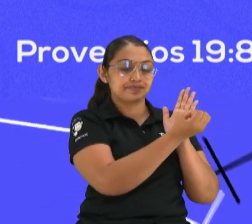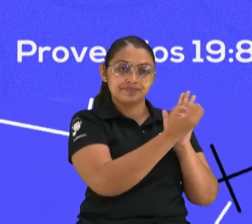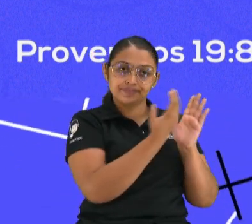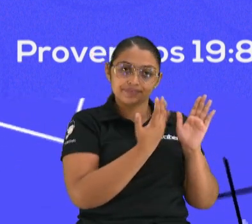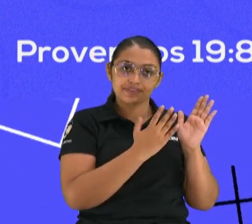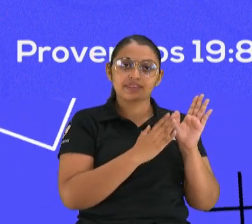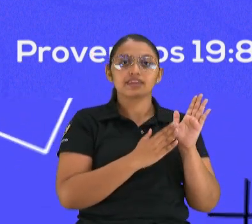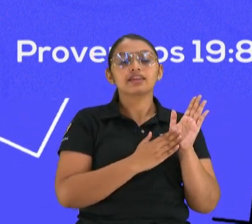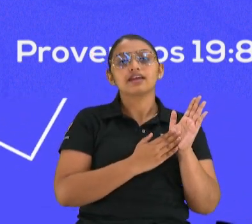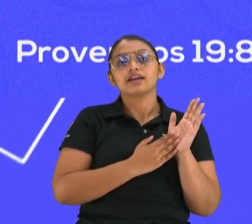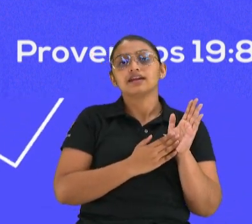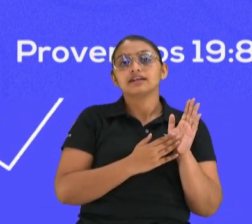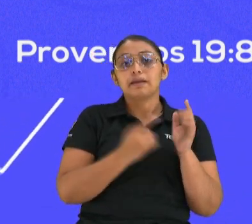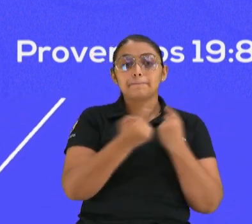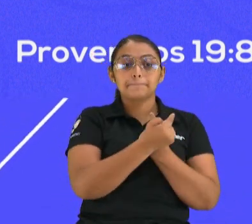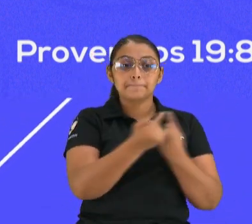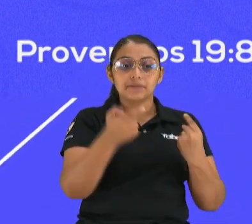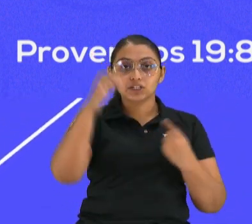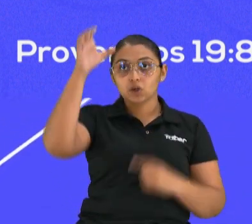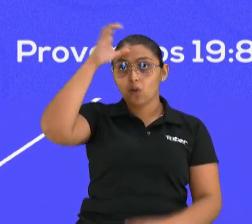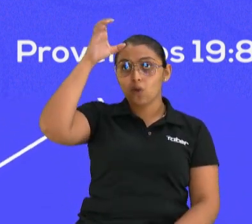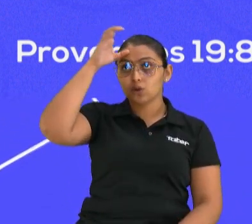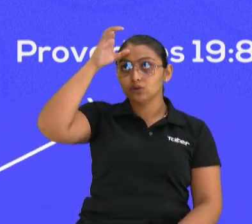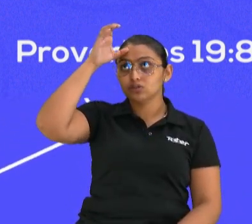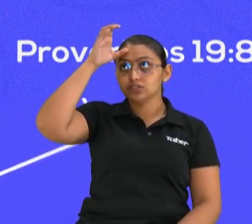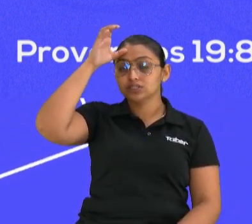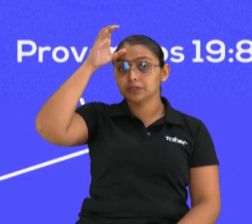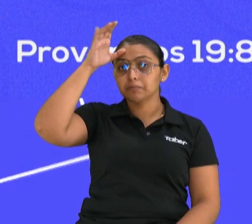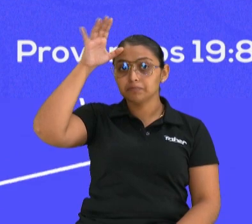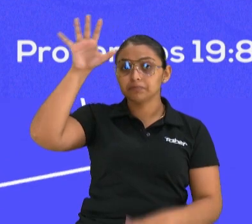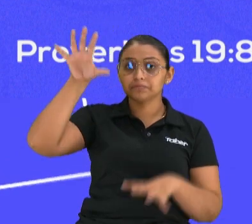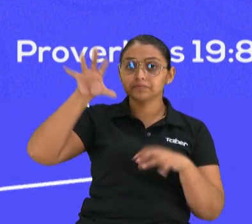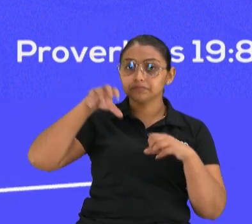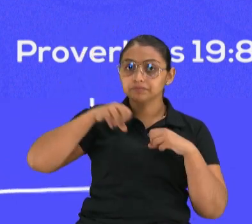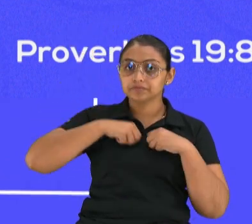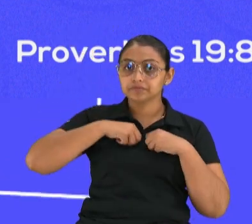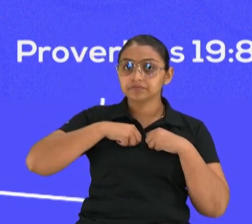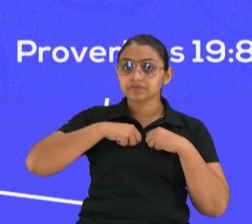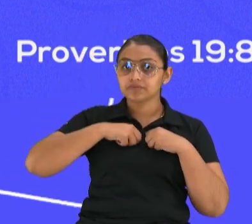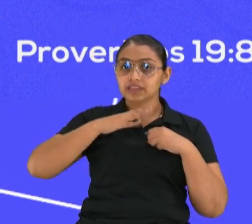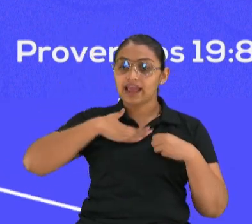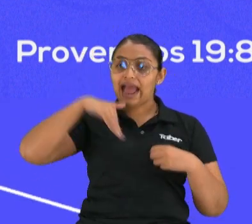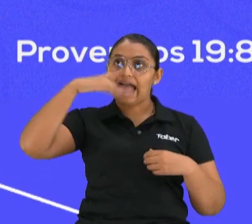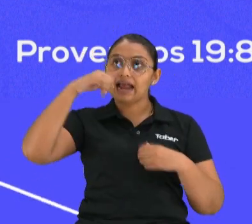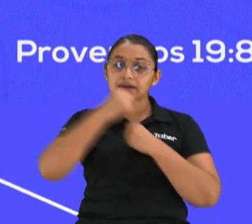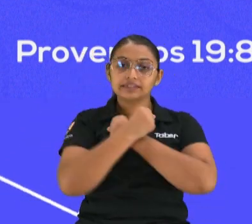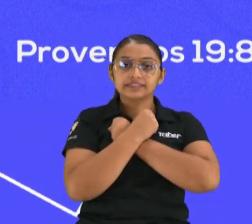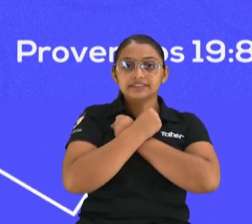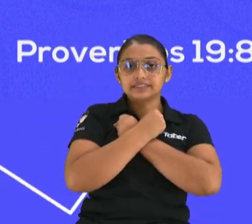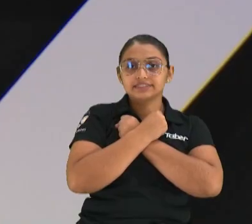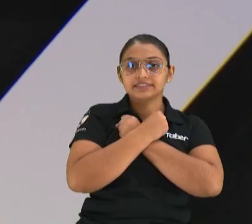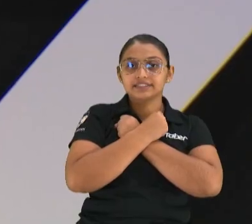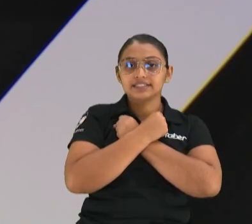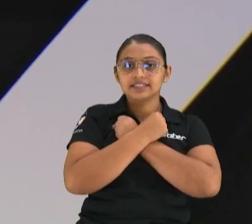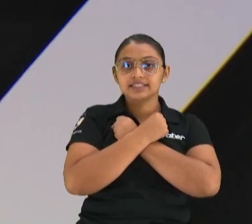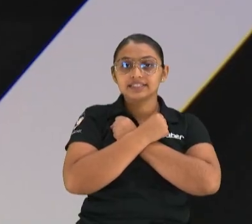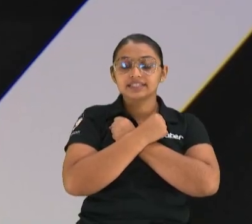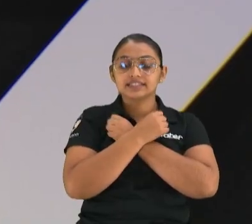que posee entendimiento dice la palabra ama su alma y el que guarda la inteligencia que va a suceder Ay